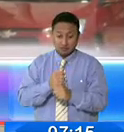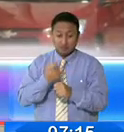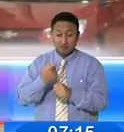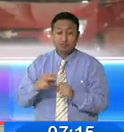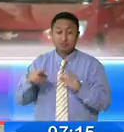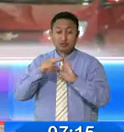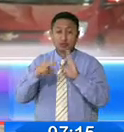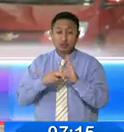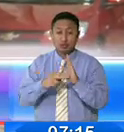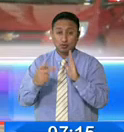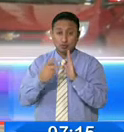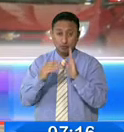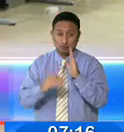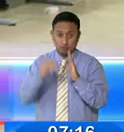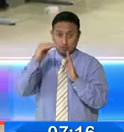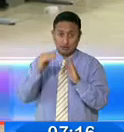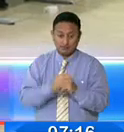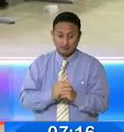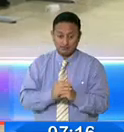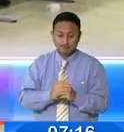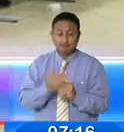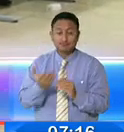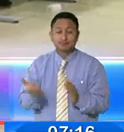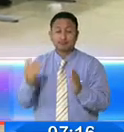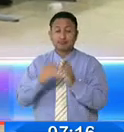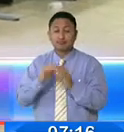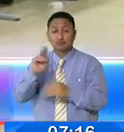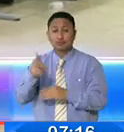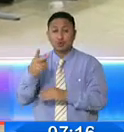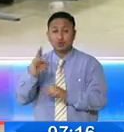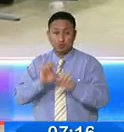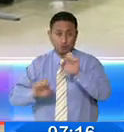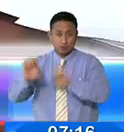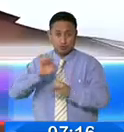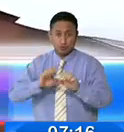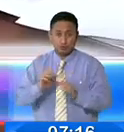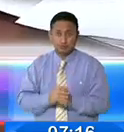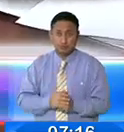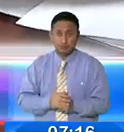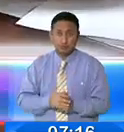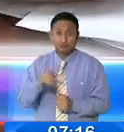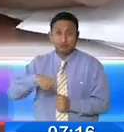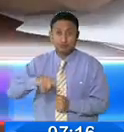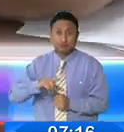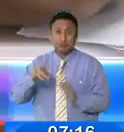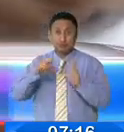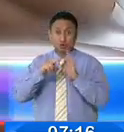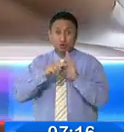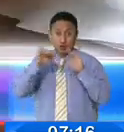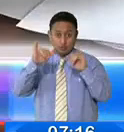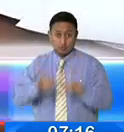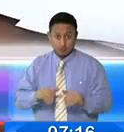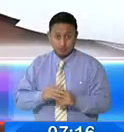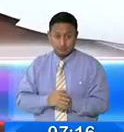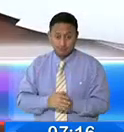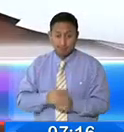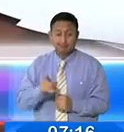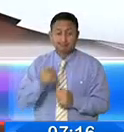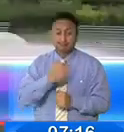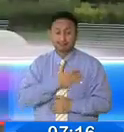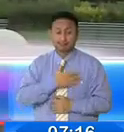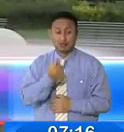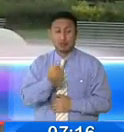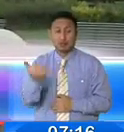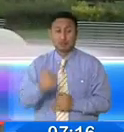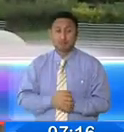mínimo requerido, podrán someterse a una segunda evaluación y, de mantener esa calificación, serán removidos. Para